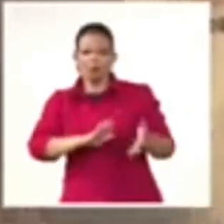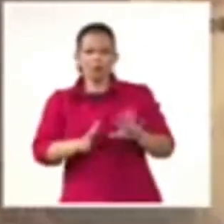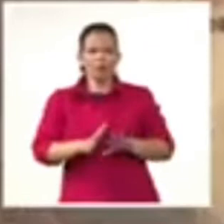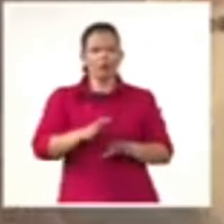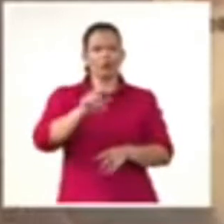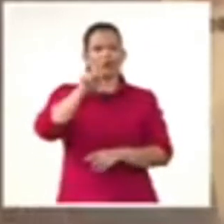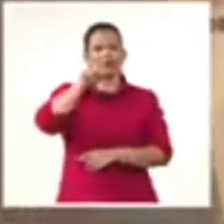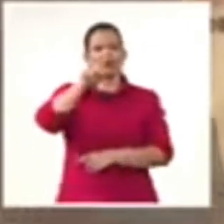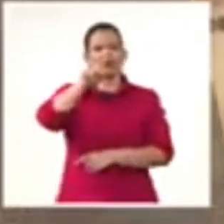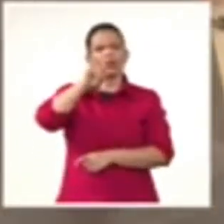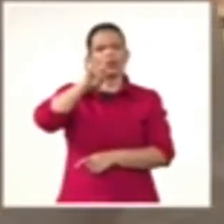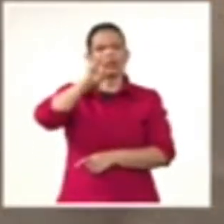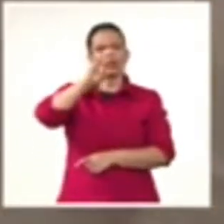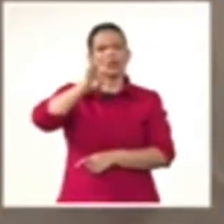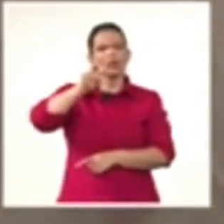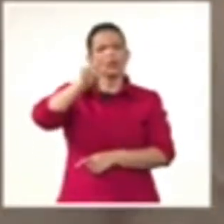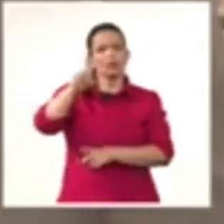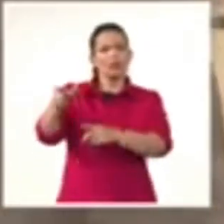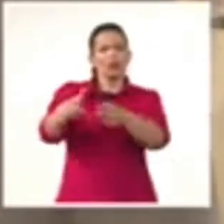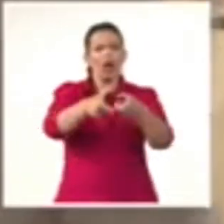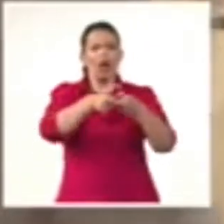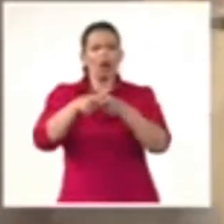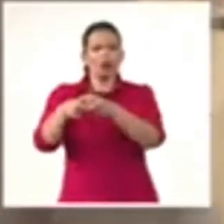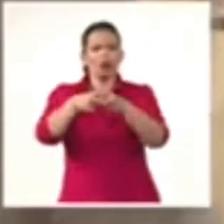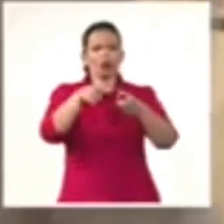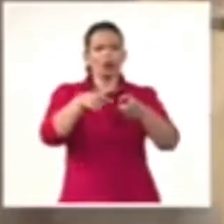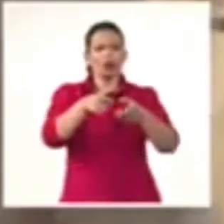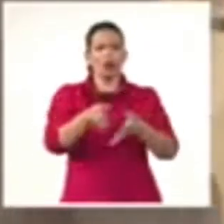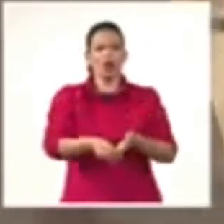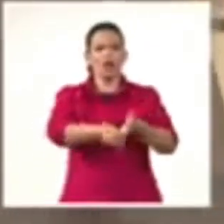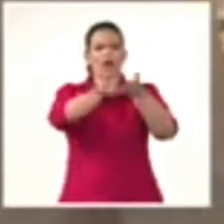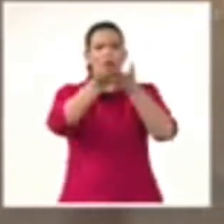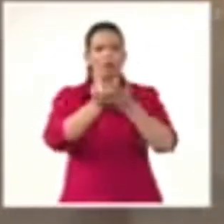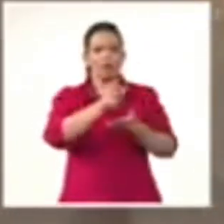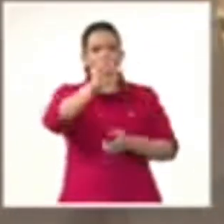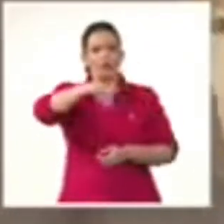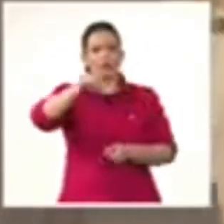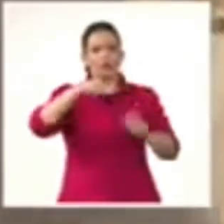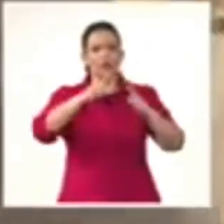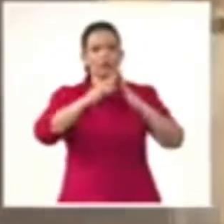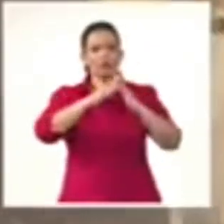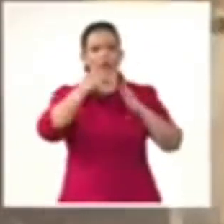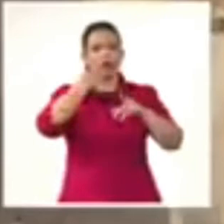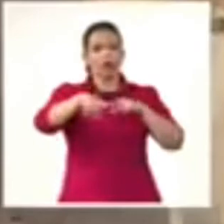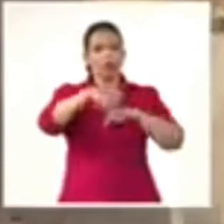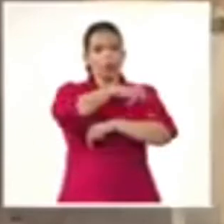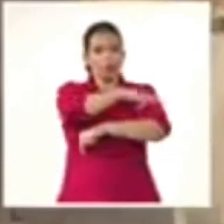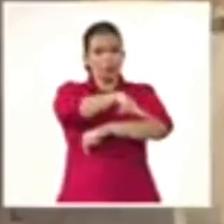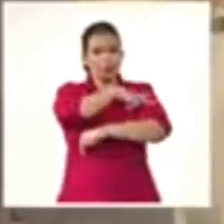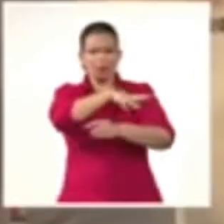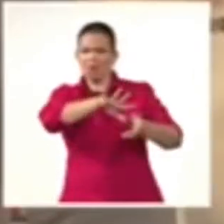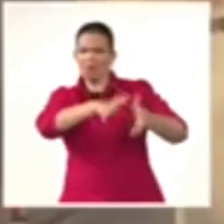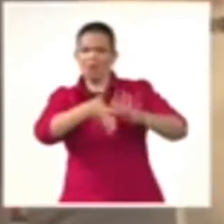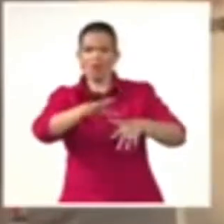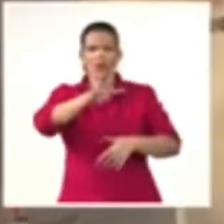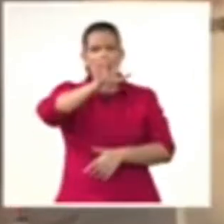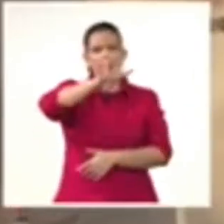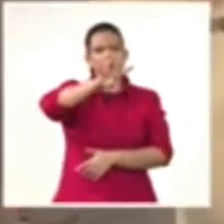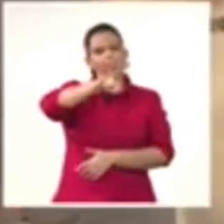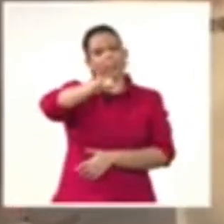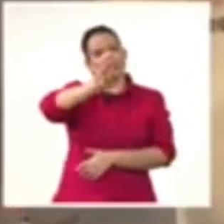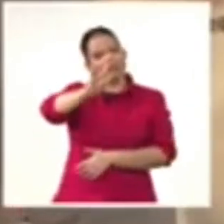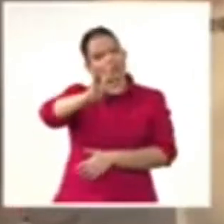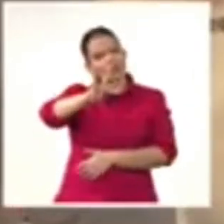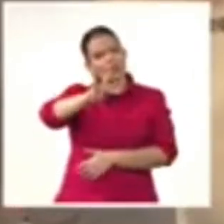amistad, solidaridad y de cubanos residentes en el extranjero de 43 países nos prestaron ayuda.